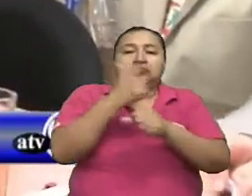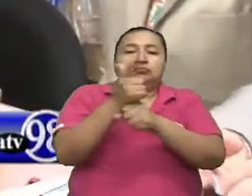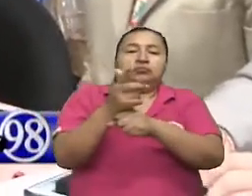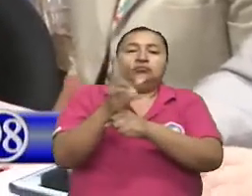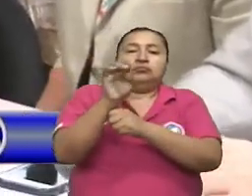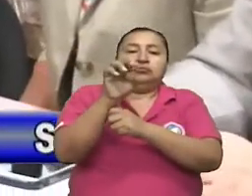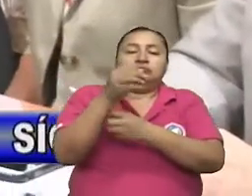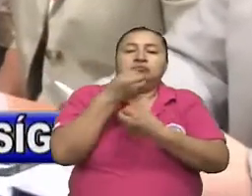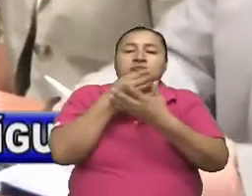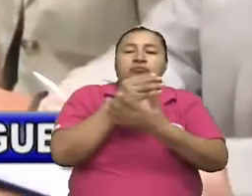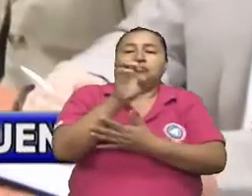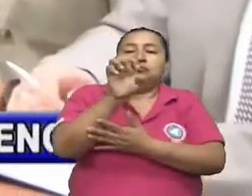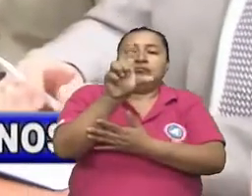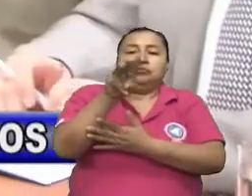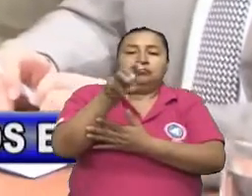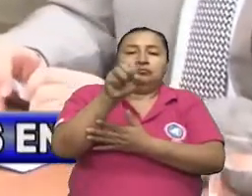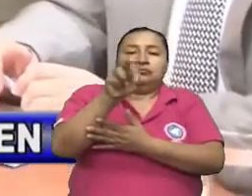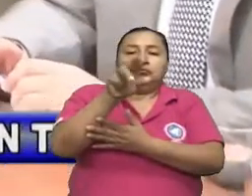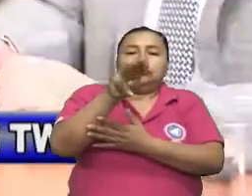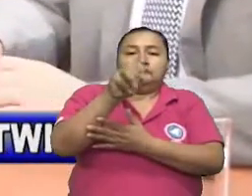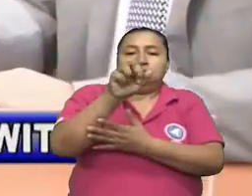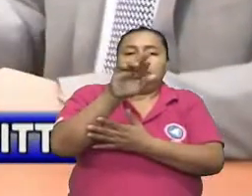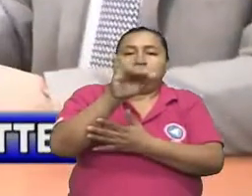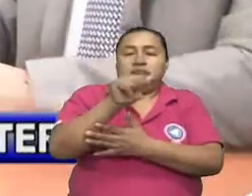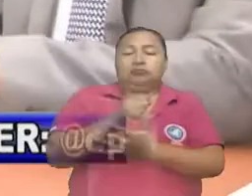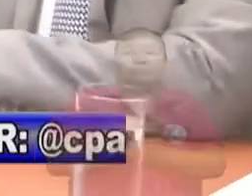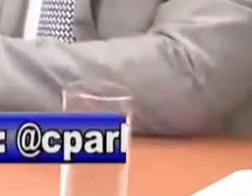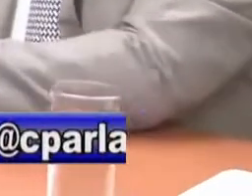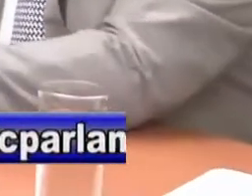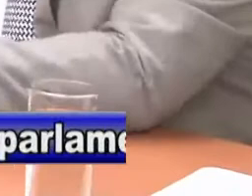el Canal Parlamentario les informó Elmer Marcia.